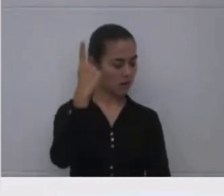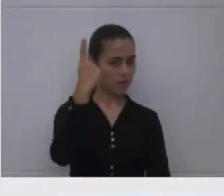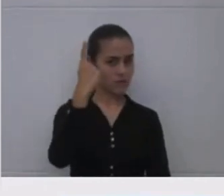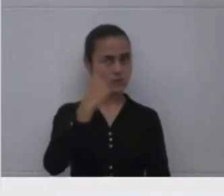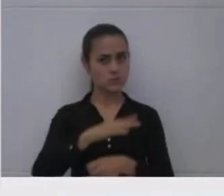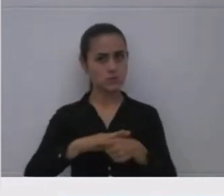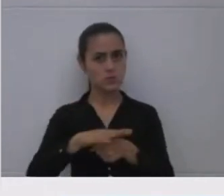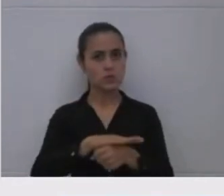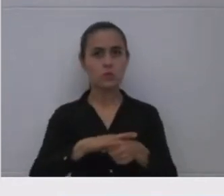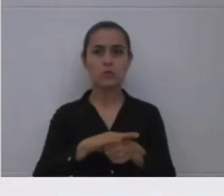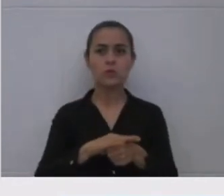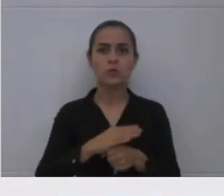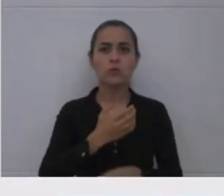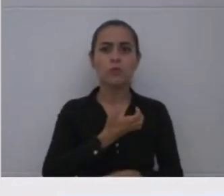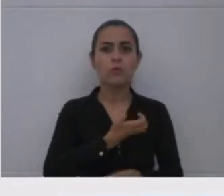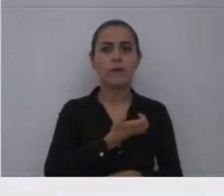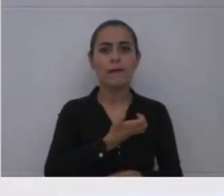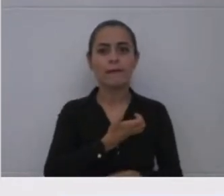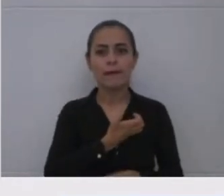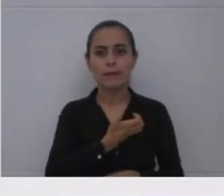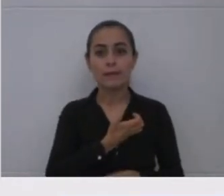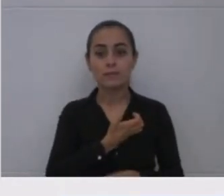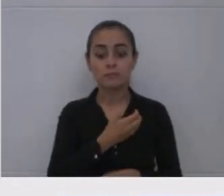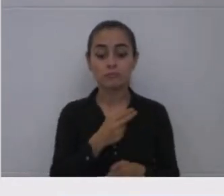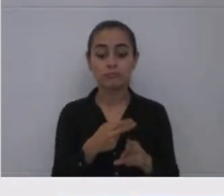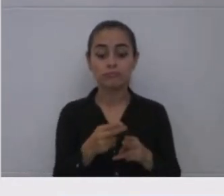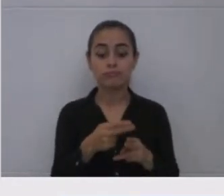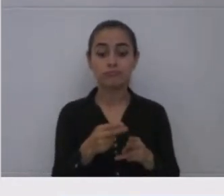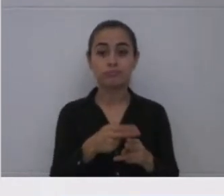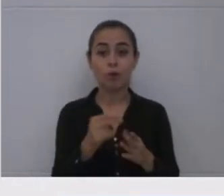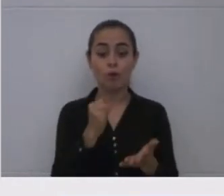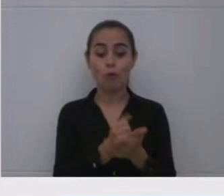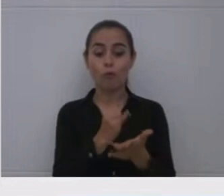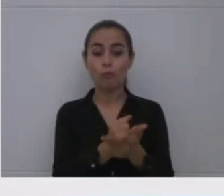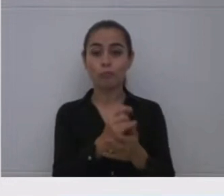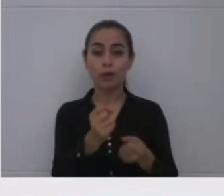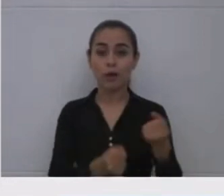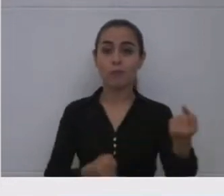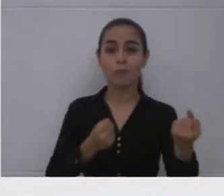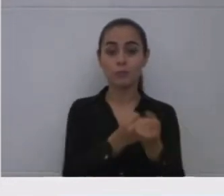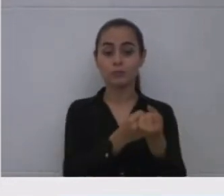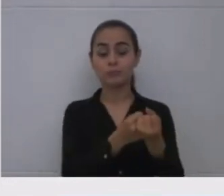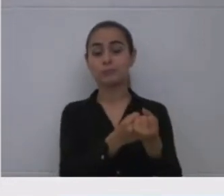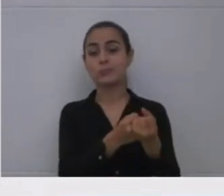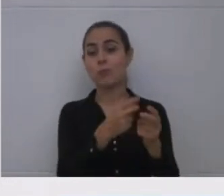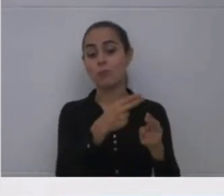donde un alcalde esté a punto de perder la mesa directiva para controlar la agenda política de la ciudad.